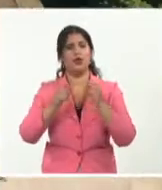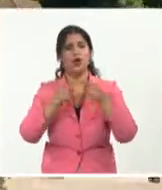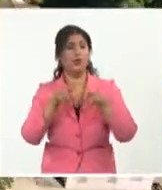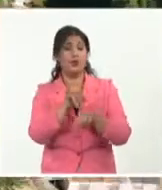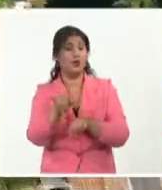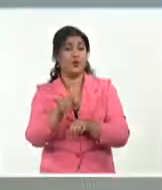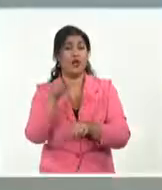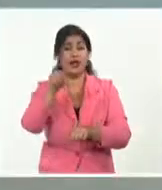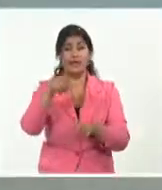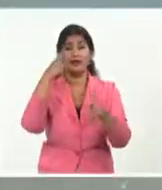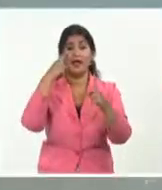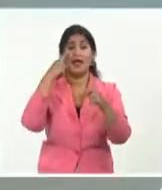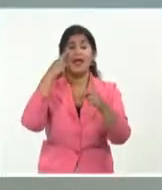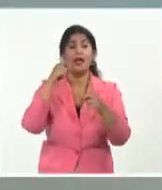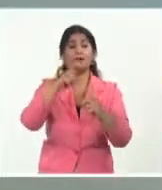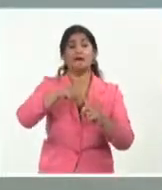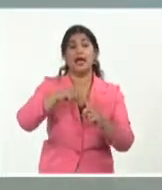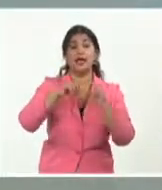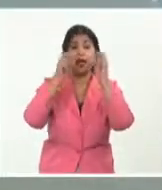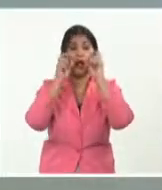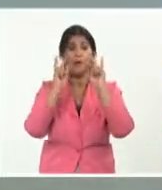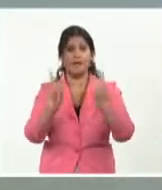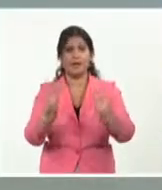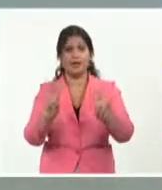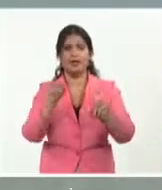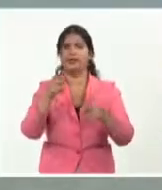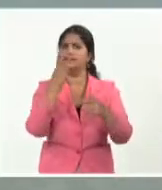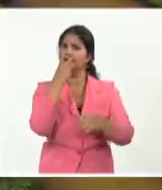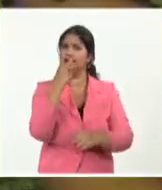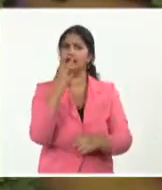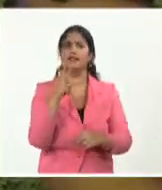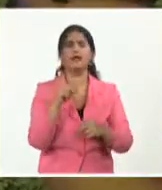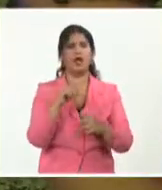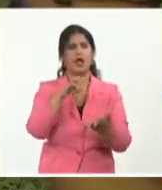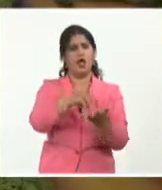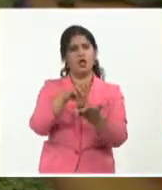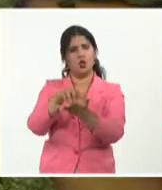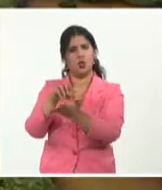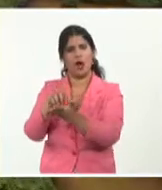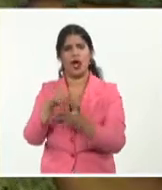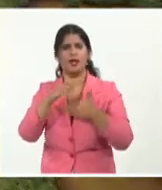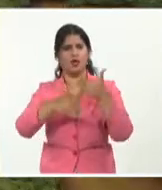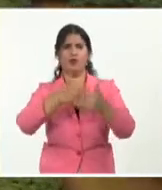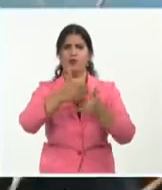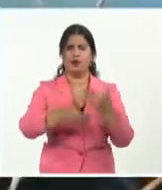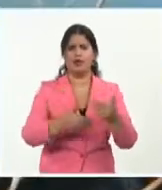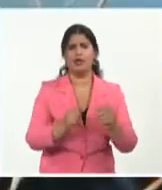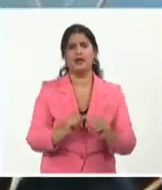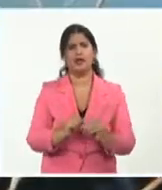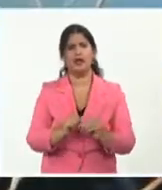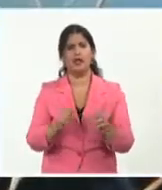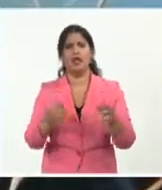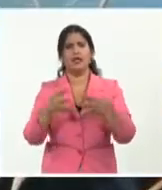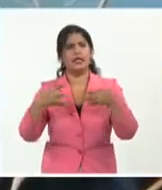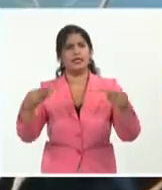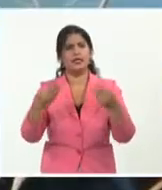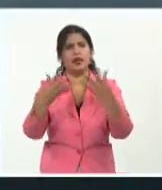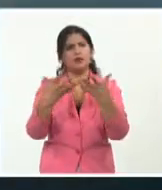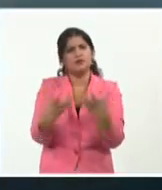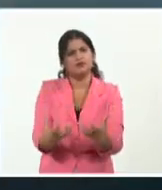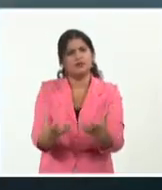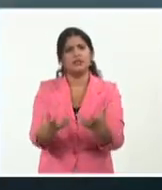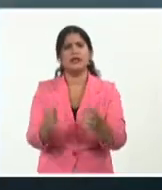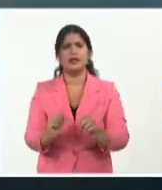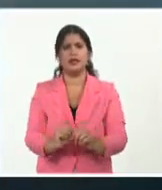Tarea Vida se definen lugares vulnerables, así como técnicas de salud para preservar ecosistemas. Ello permite